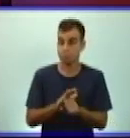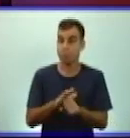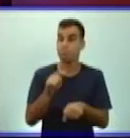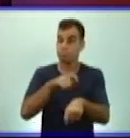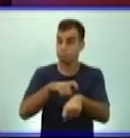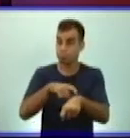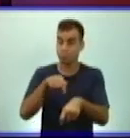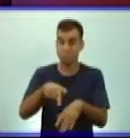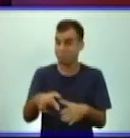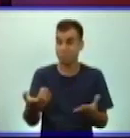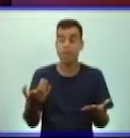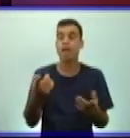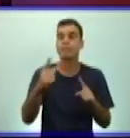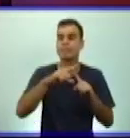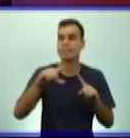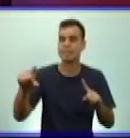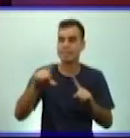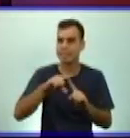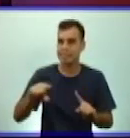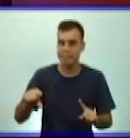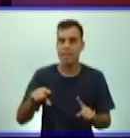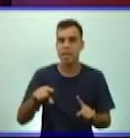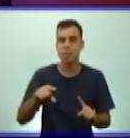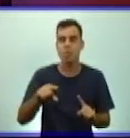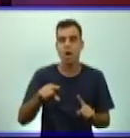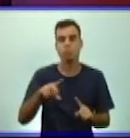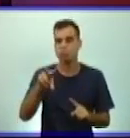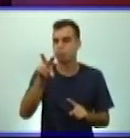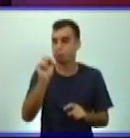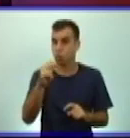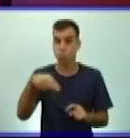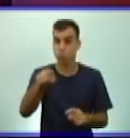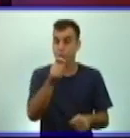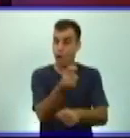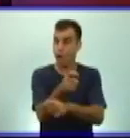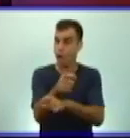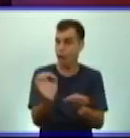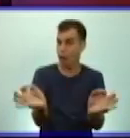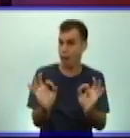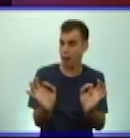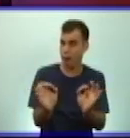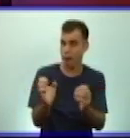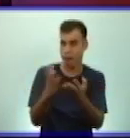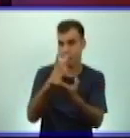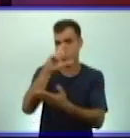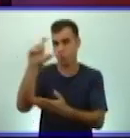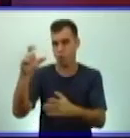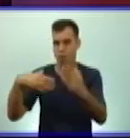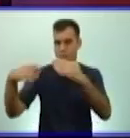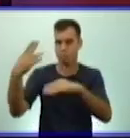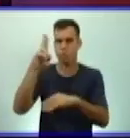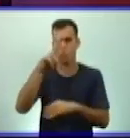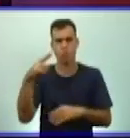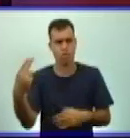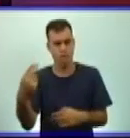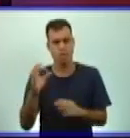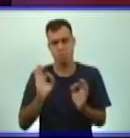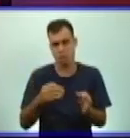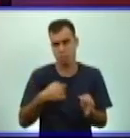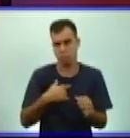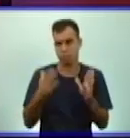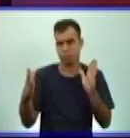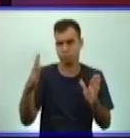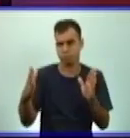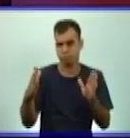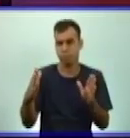estaremos trabajando aquellos temas que ustedes no han recibido, o sea, en sus instituciones educativas, unidades que nos restan del curso de